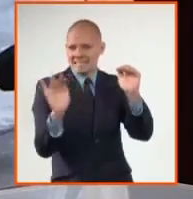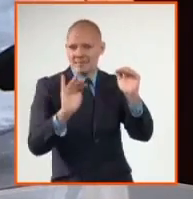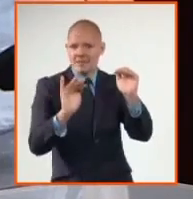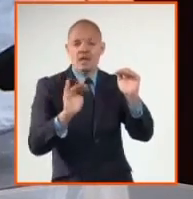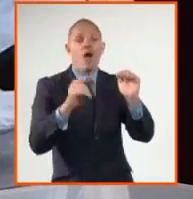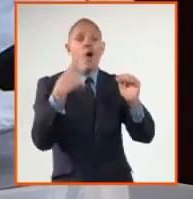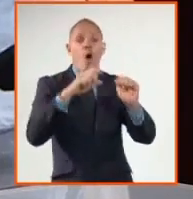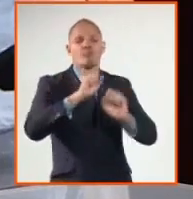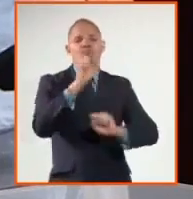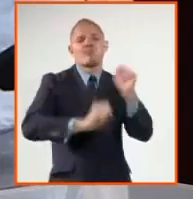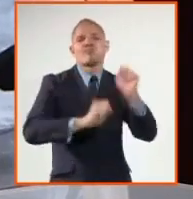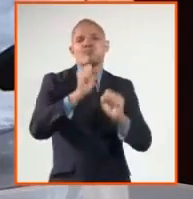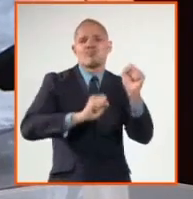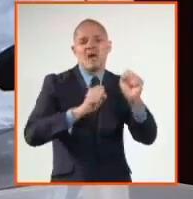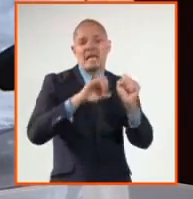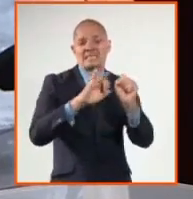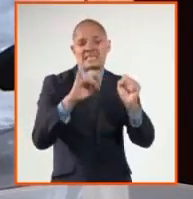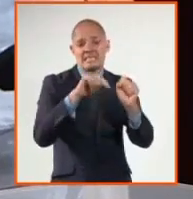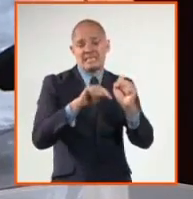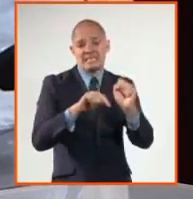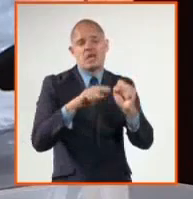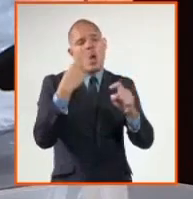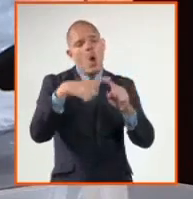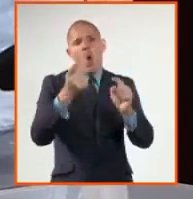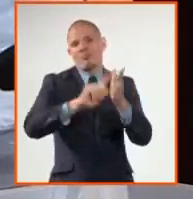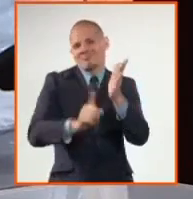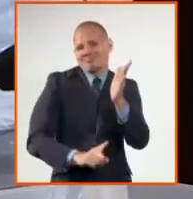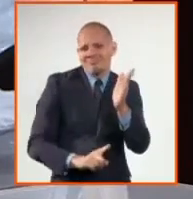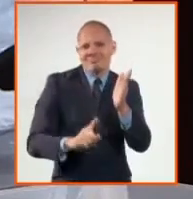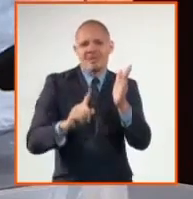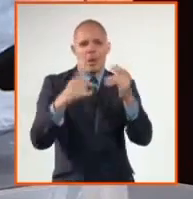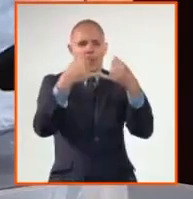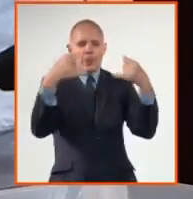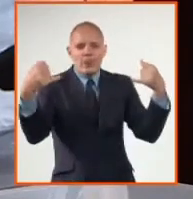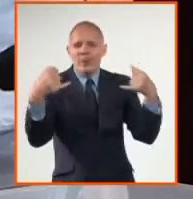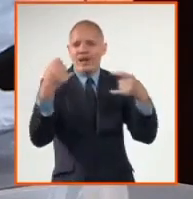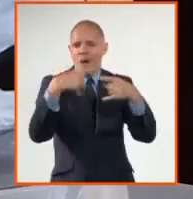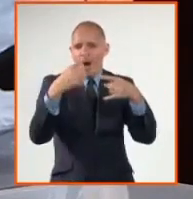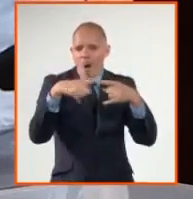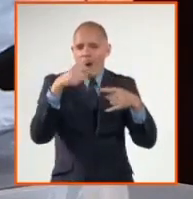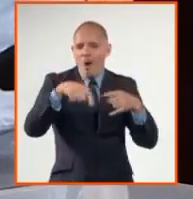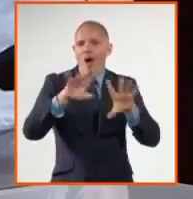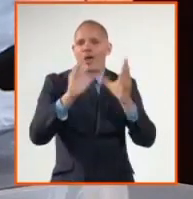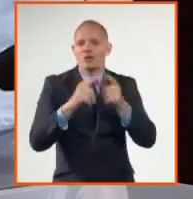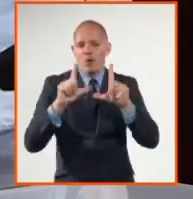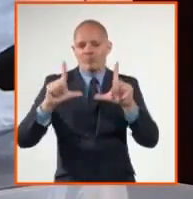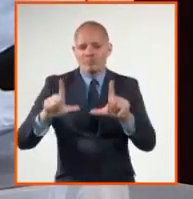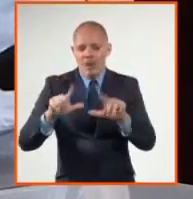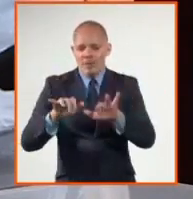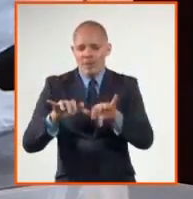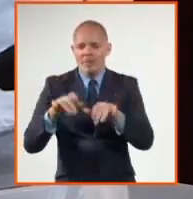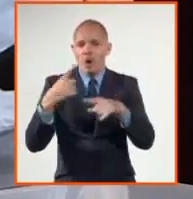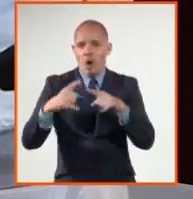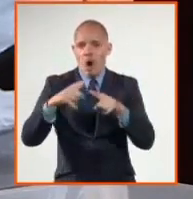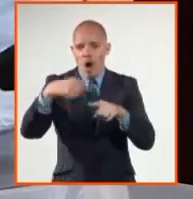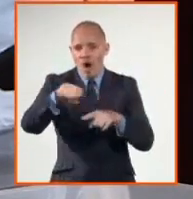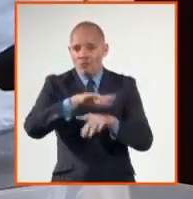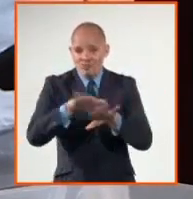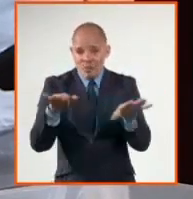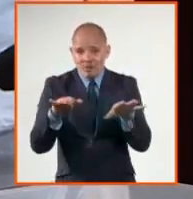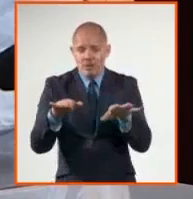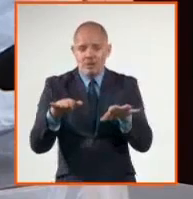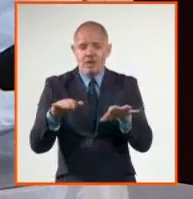parte de los transformadores parte eléctrica parte automática de control de ese agregado de equipo principal